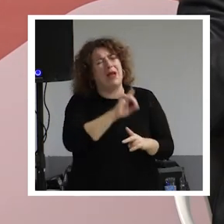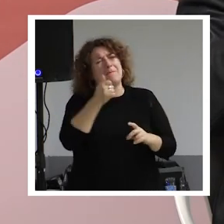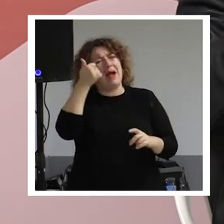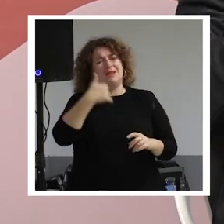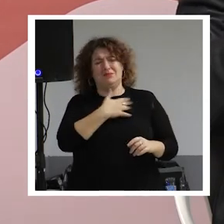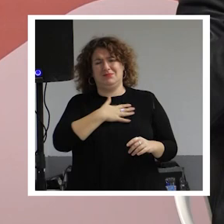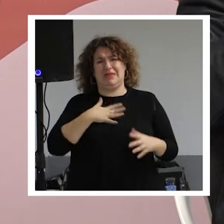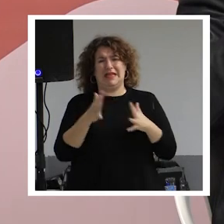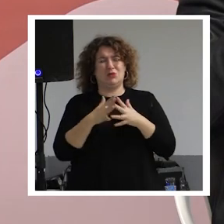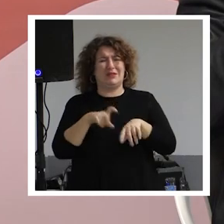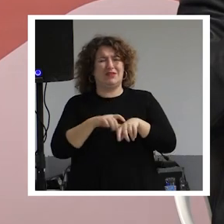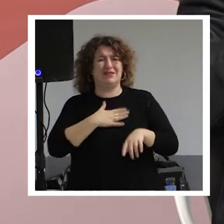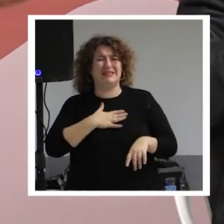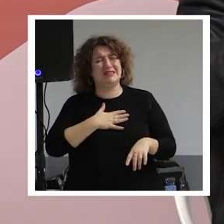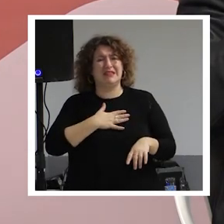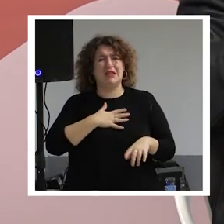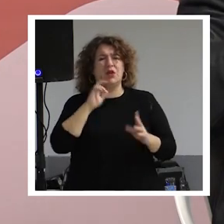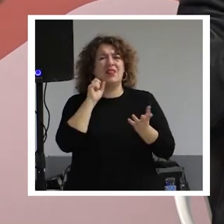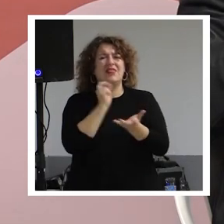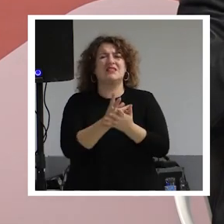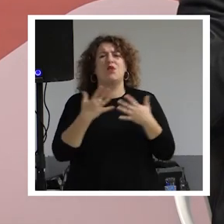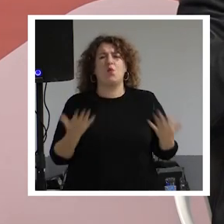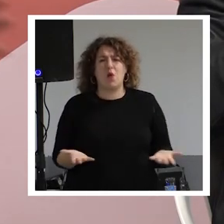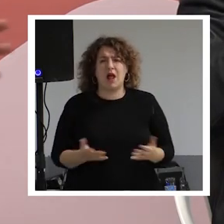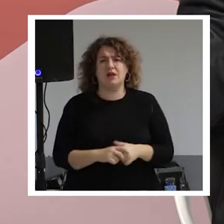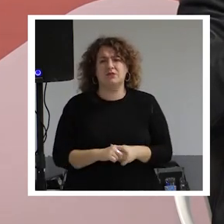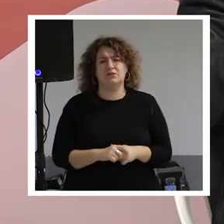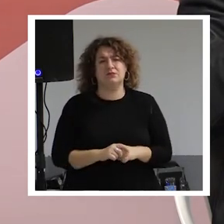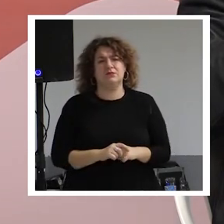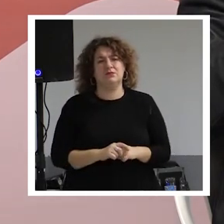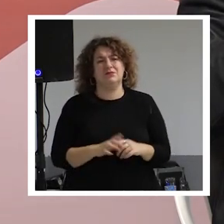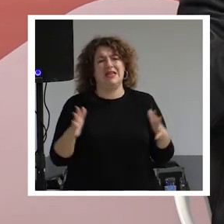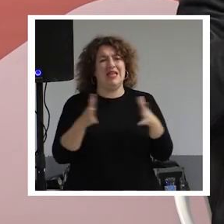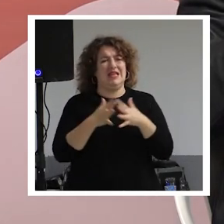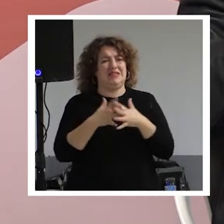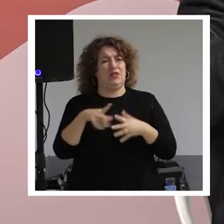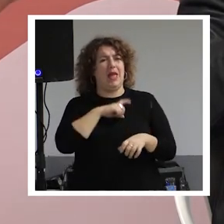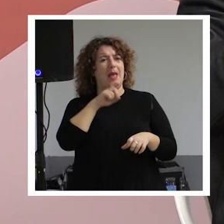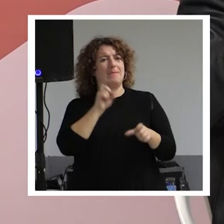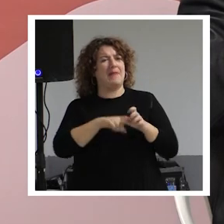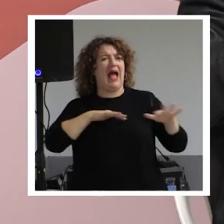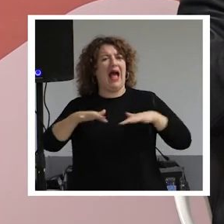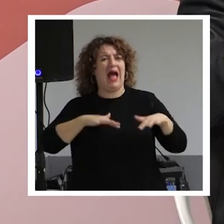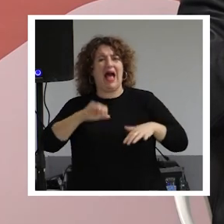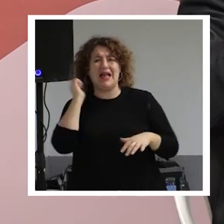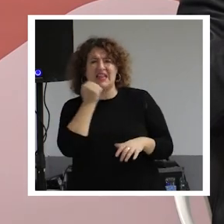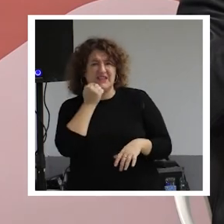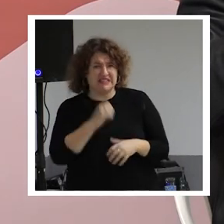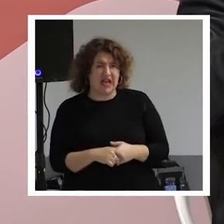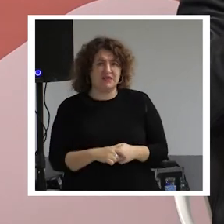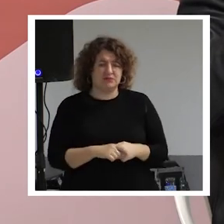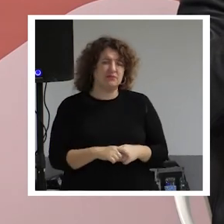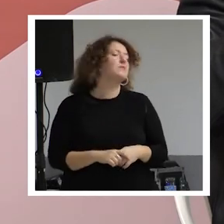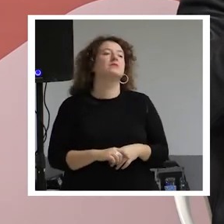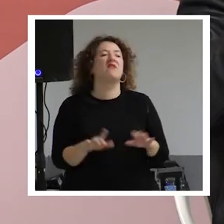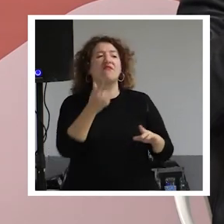no solamente obviamente ganar el gobierno alcanzar el poder eso es es la primer meta Pero digamos que en